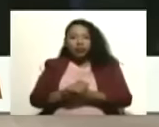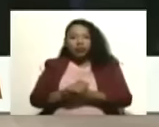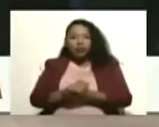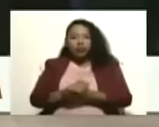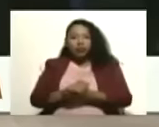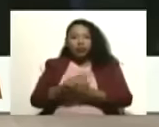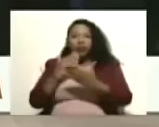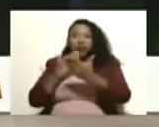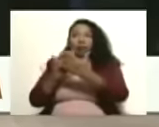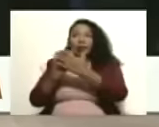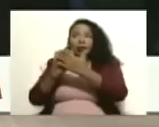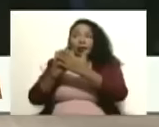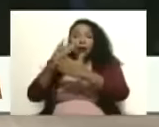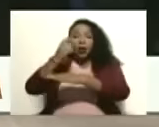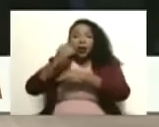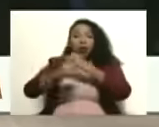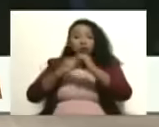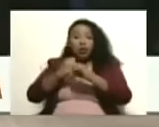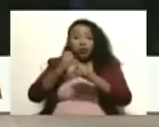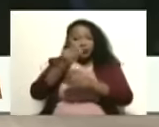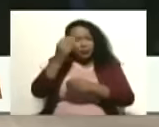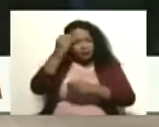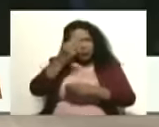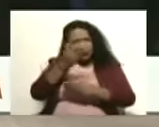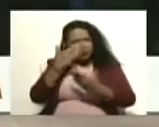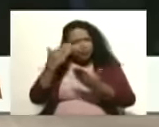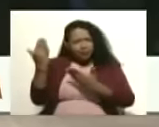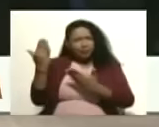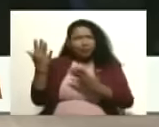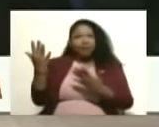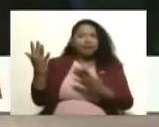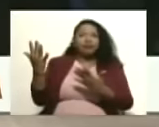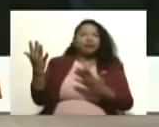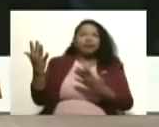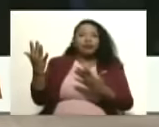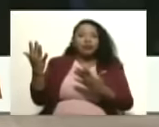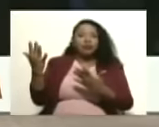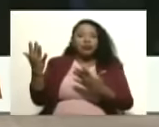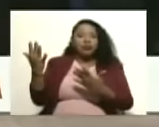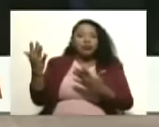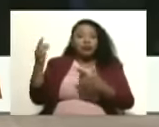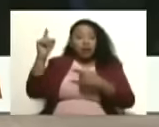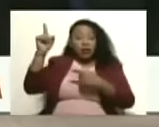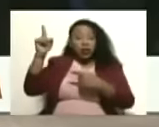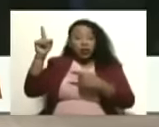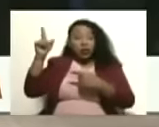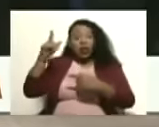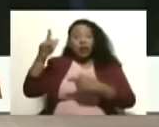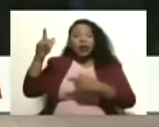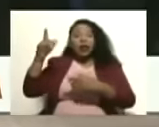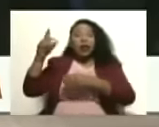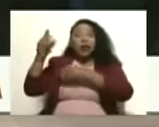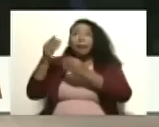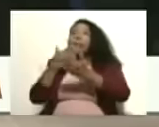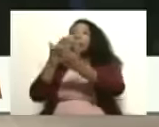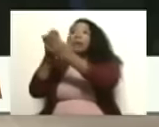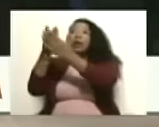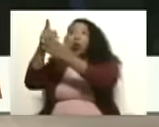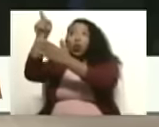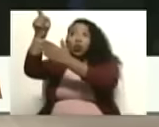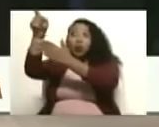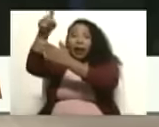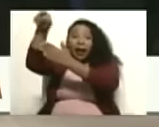pedir, imagínense ustedes qué barbaridad, como medida provisional que fuera suspendido el referendo